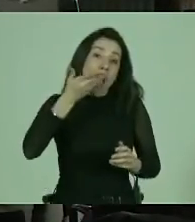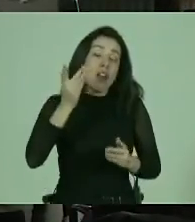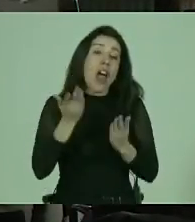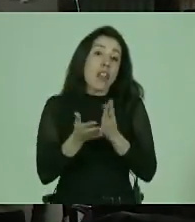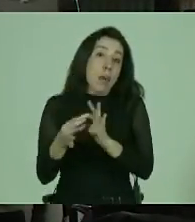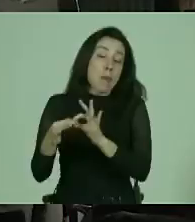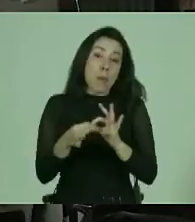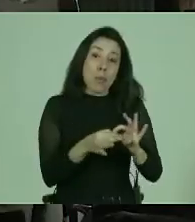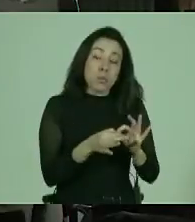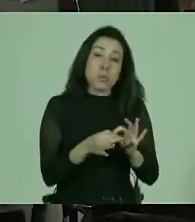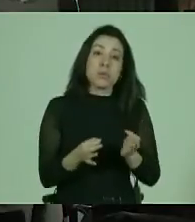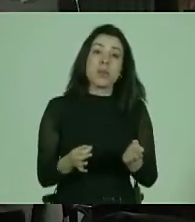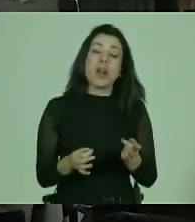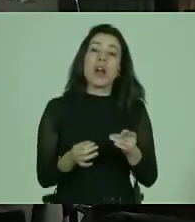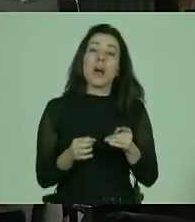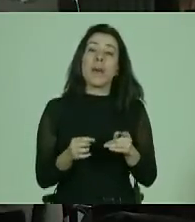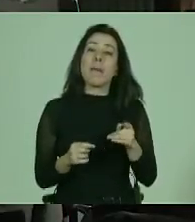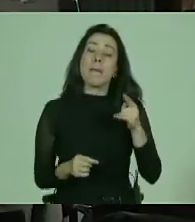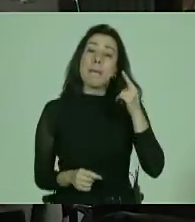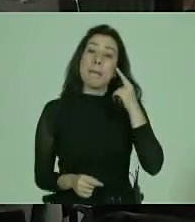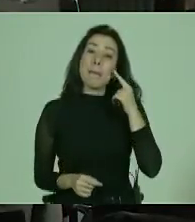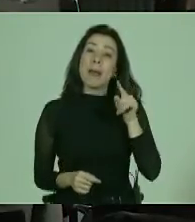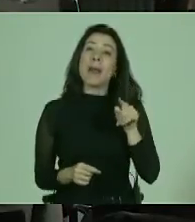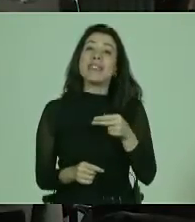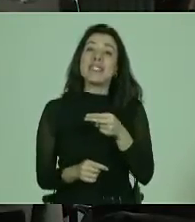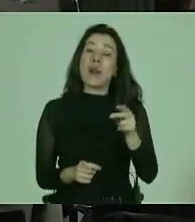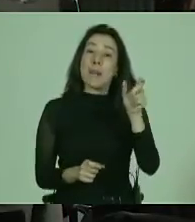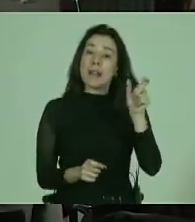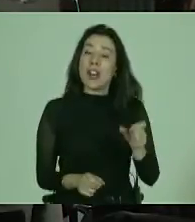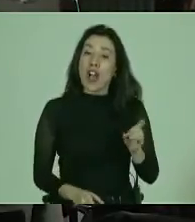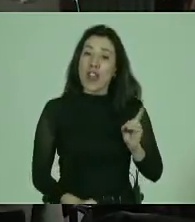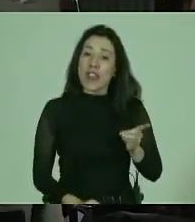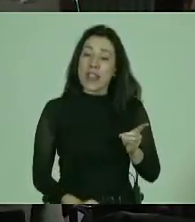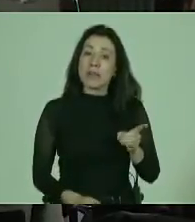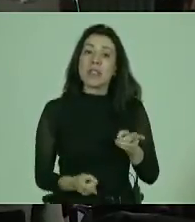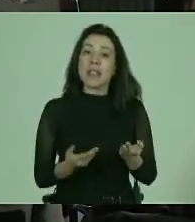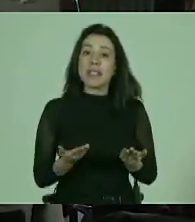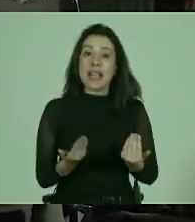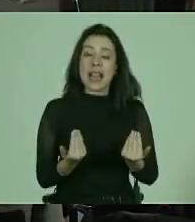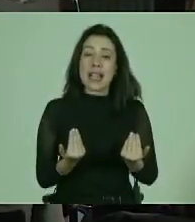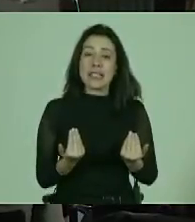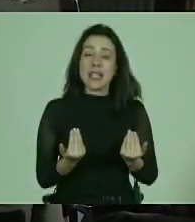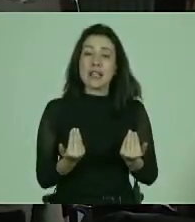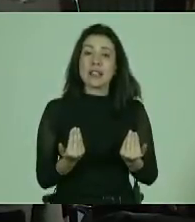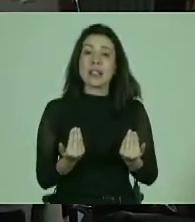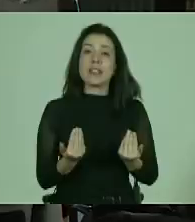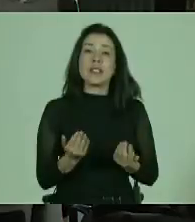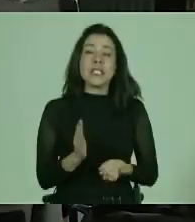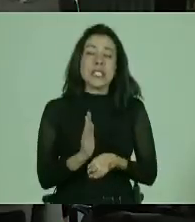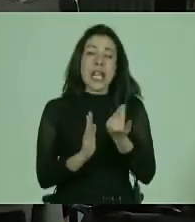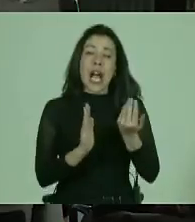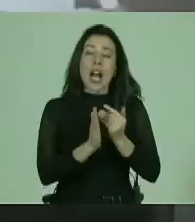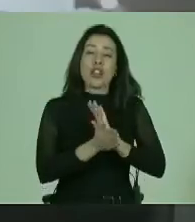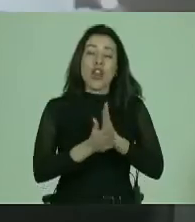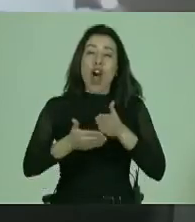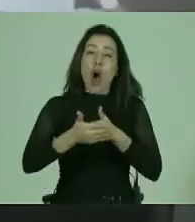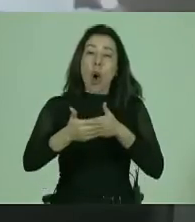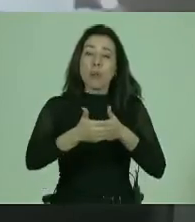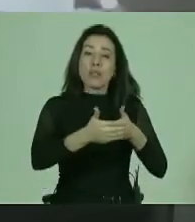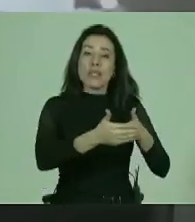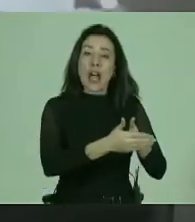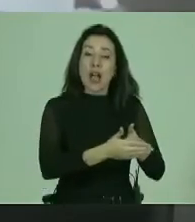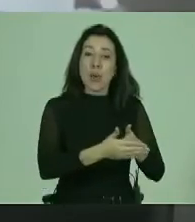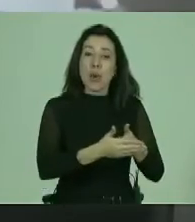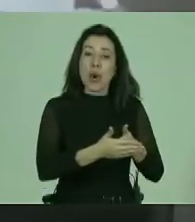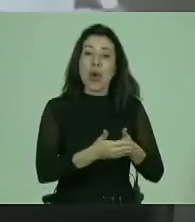argumentos el derecho de su realidad en el caso de las personas con discapacidad es necesario remover los obstáculos de todo tipo con que